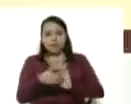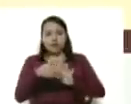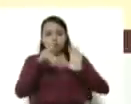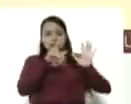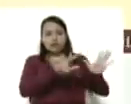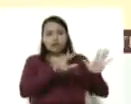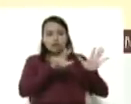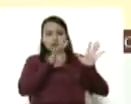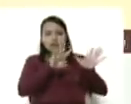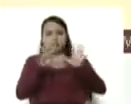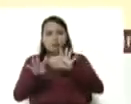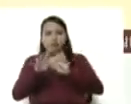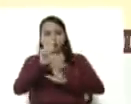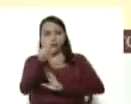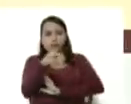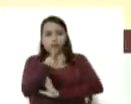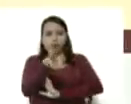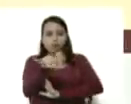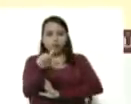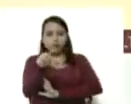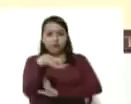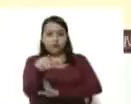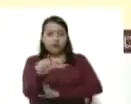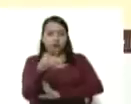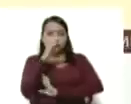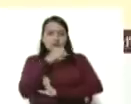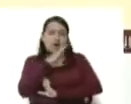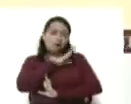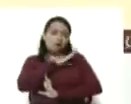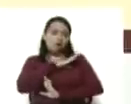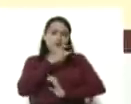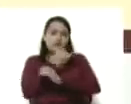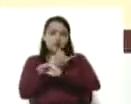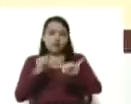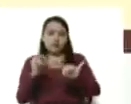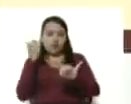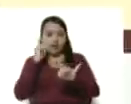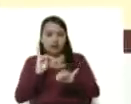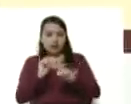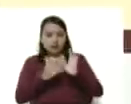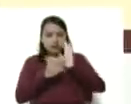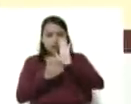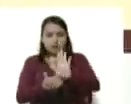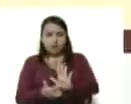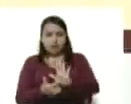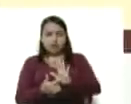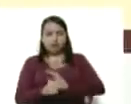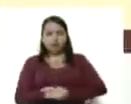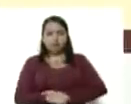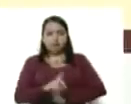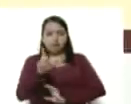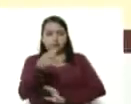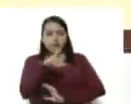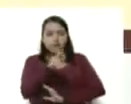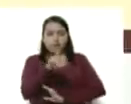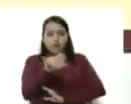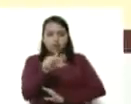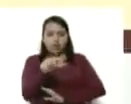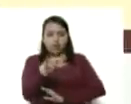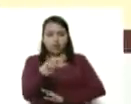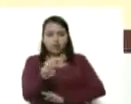1899 Guyana no era república. Y allí queda muy en evidencia que Guyana está